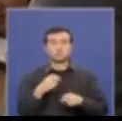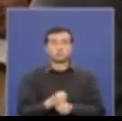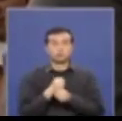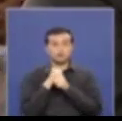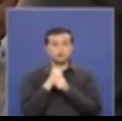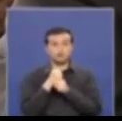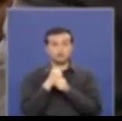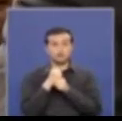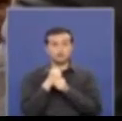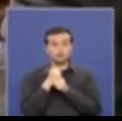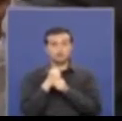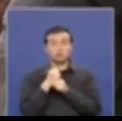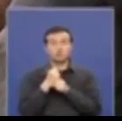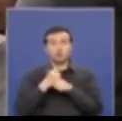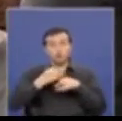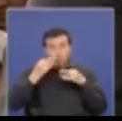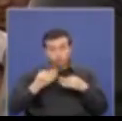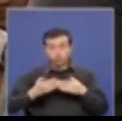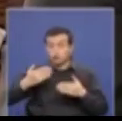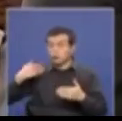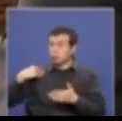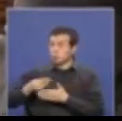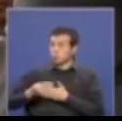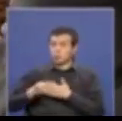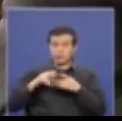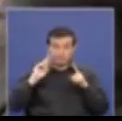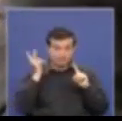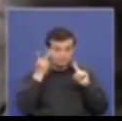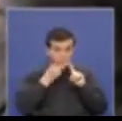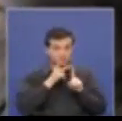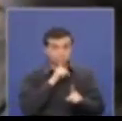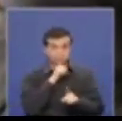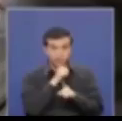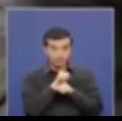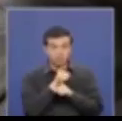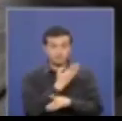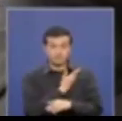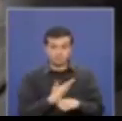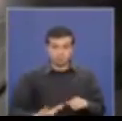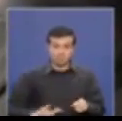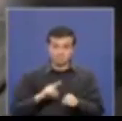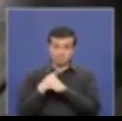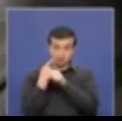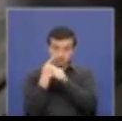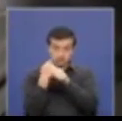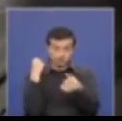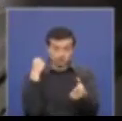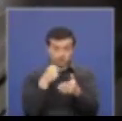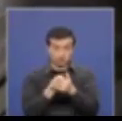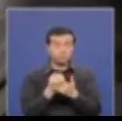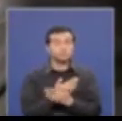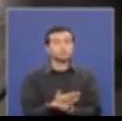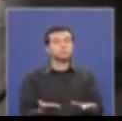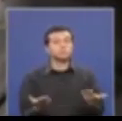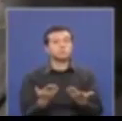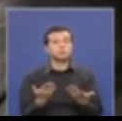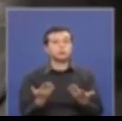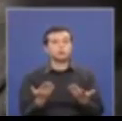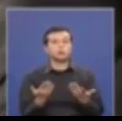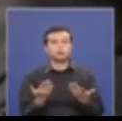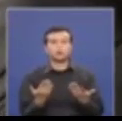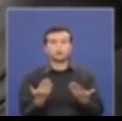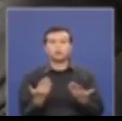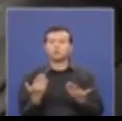costo de reposición, lo cual es correcto. El segundo, que fue justamente el presidencial, ese helicóptero ya